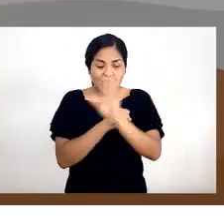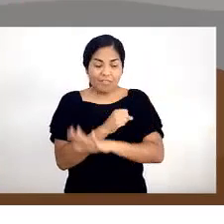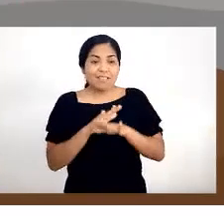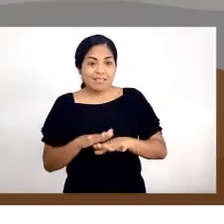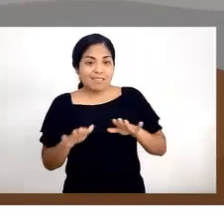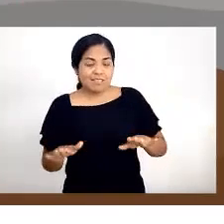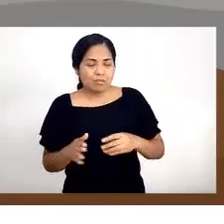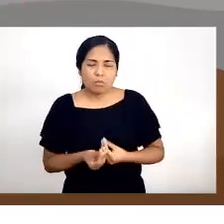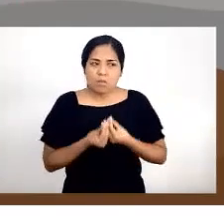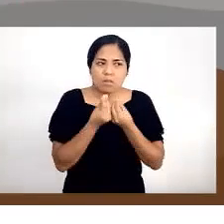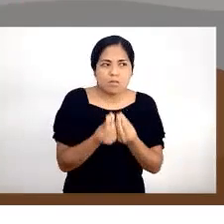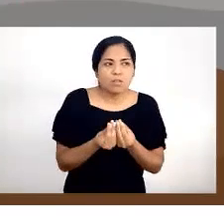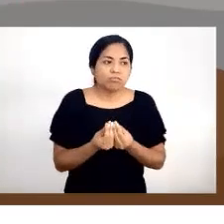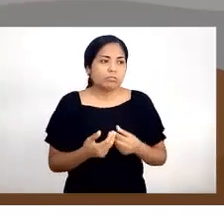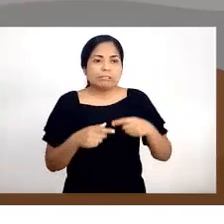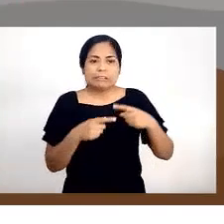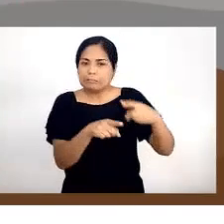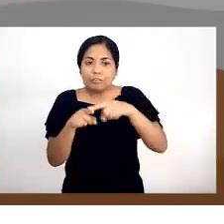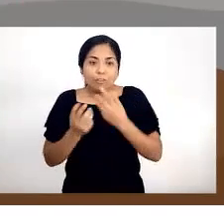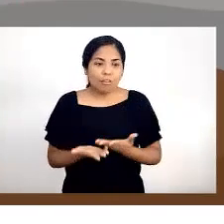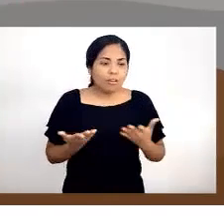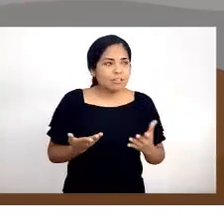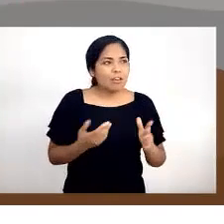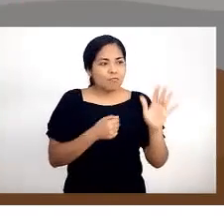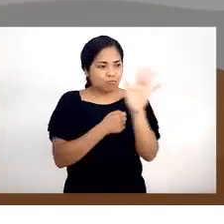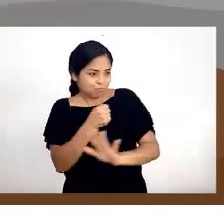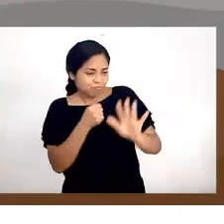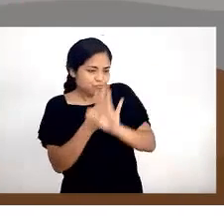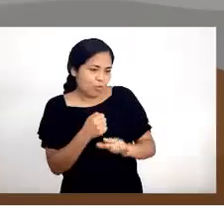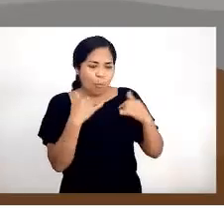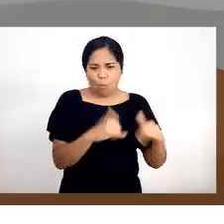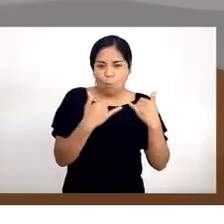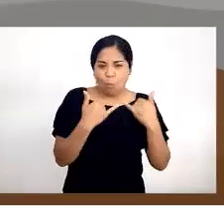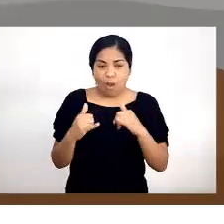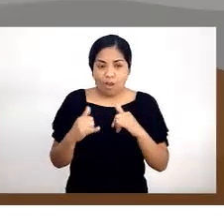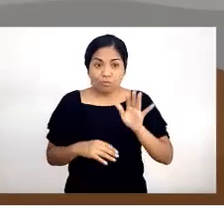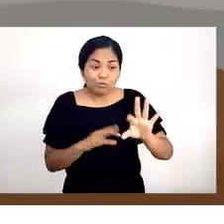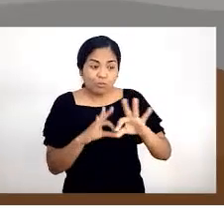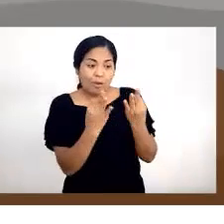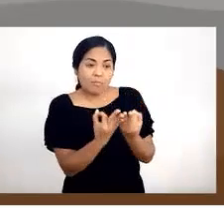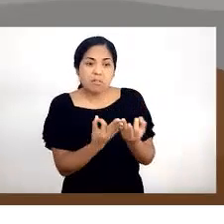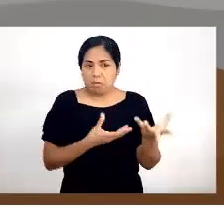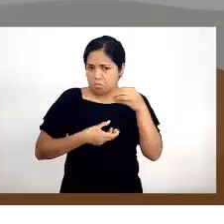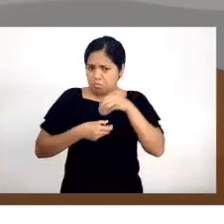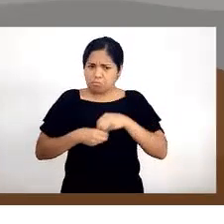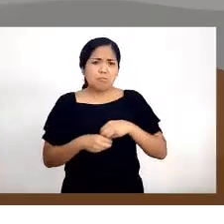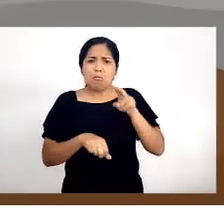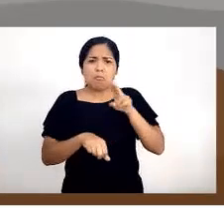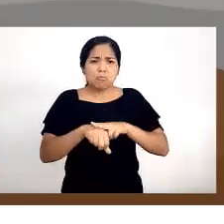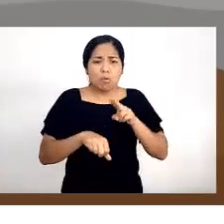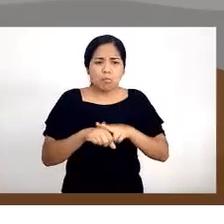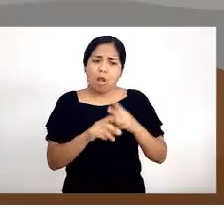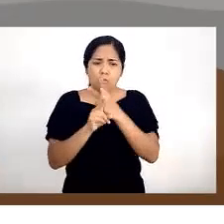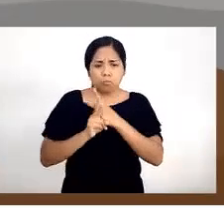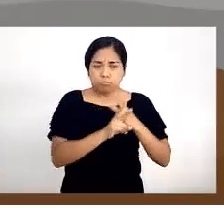the Children y me encargo de asegurar que todo lo que hagamos sea seguro, haciendo que toda actividad donde participes tú y tu familia no